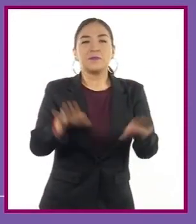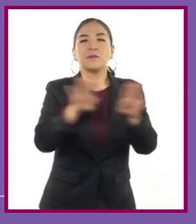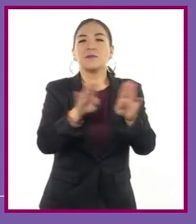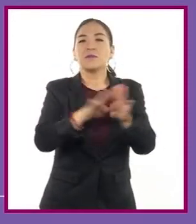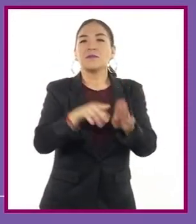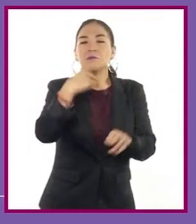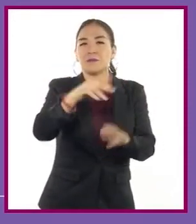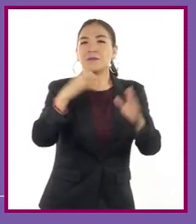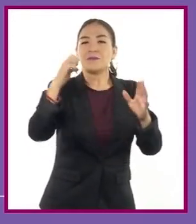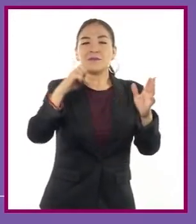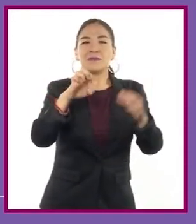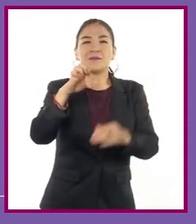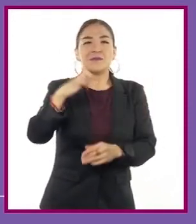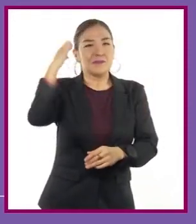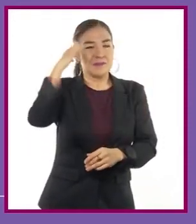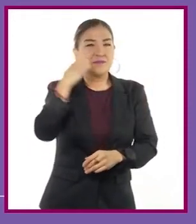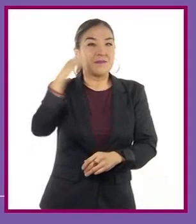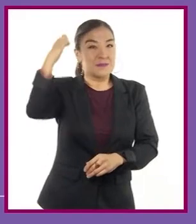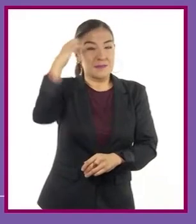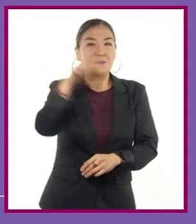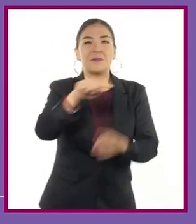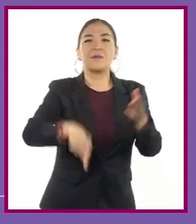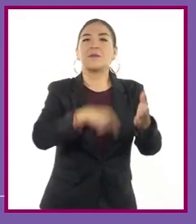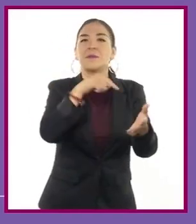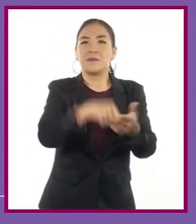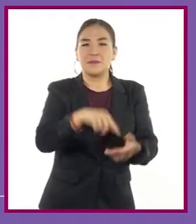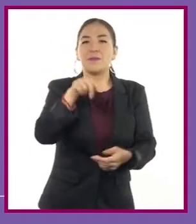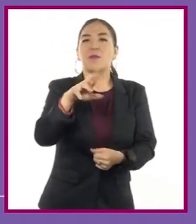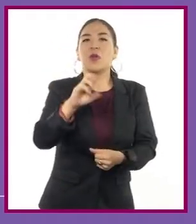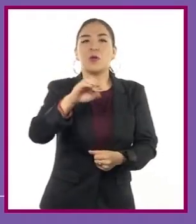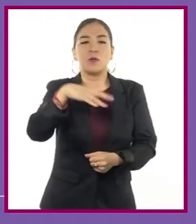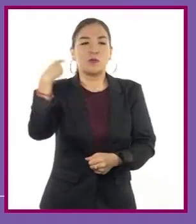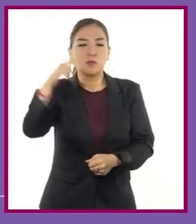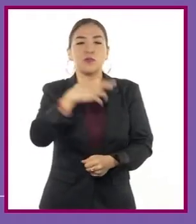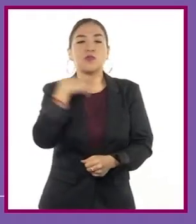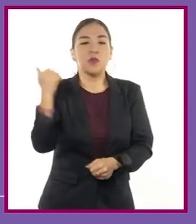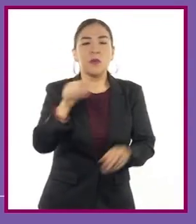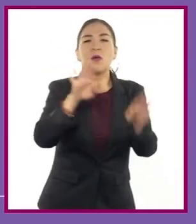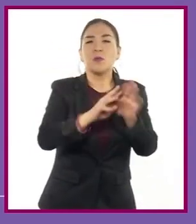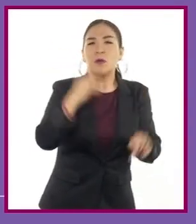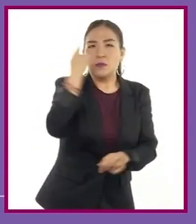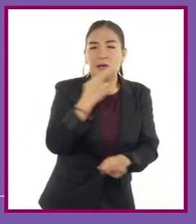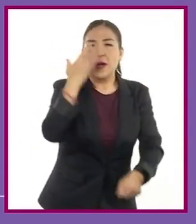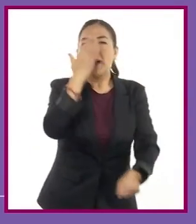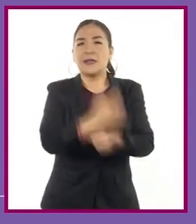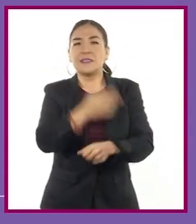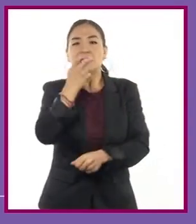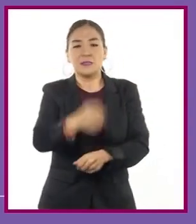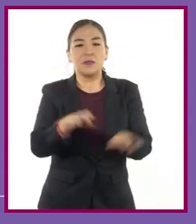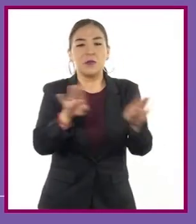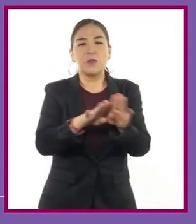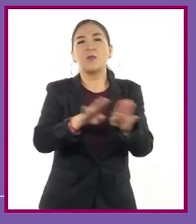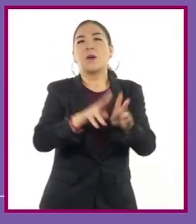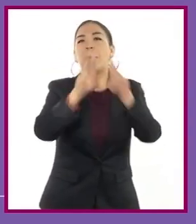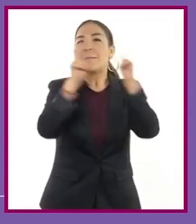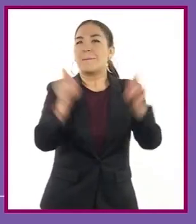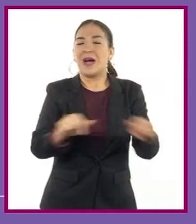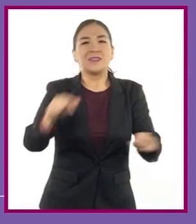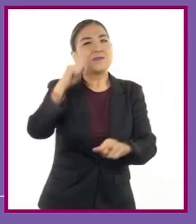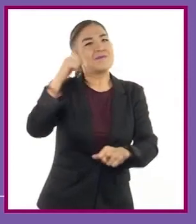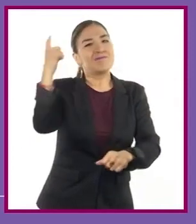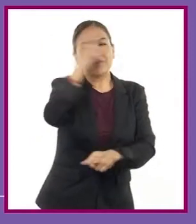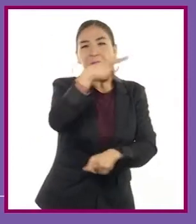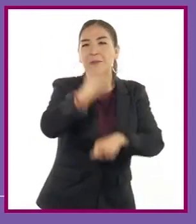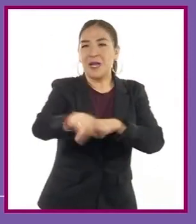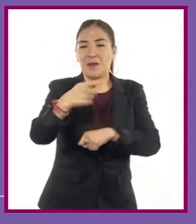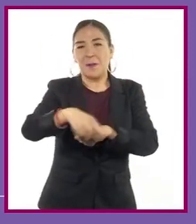Roma. Sus principales funciones fueron analizar y sancionar las acciones que amenazaban la paz, la seguridad